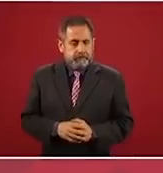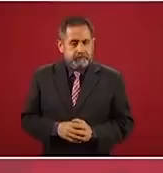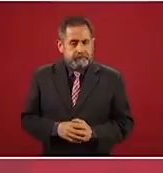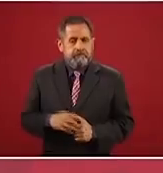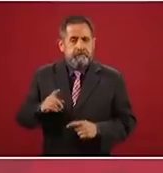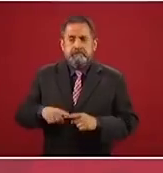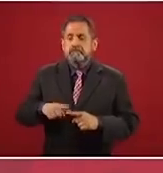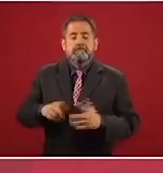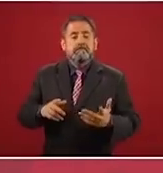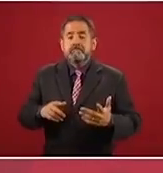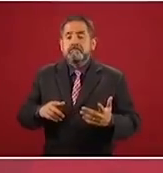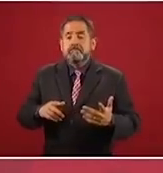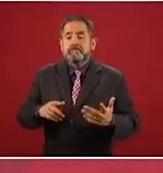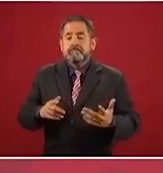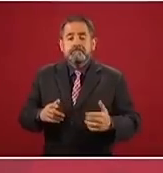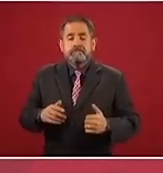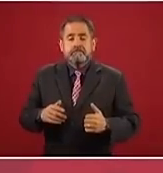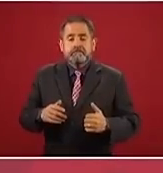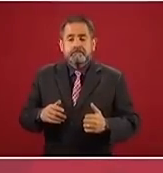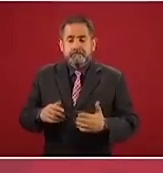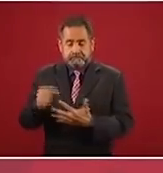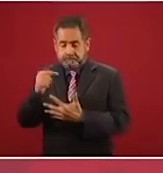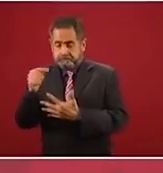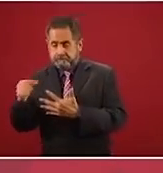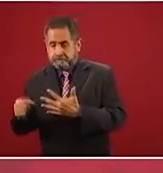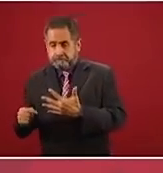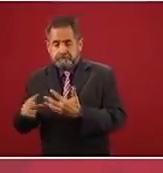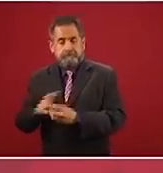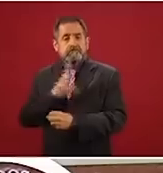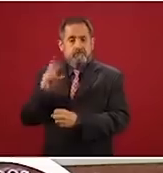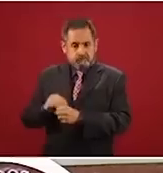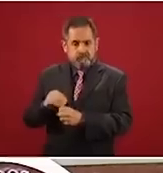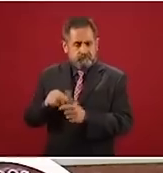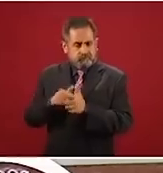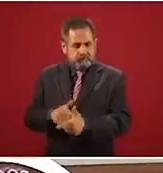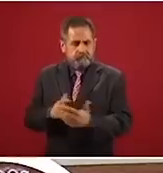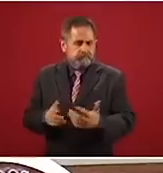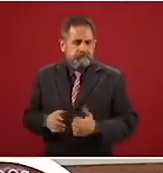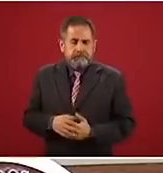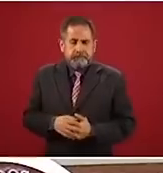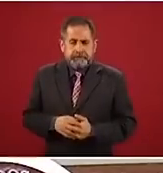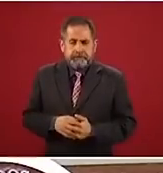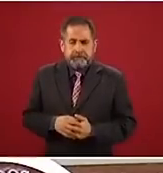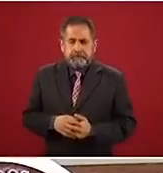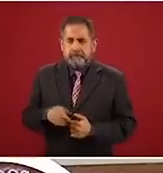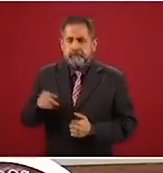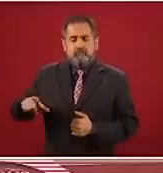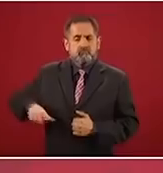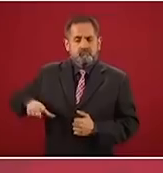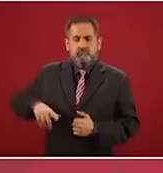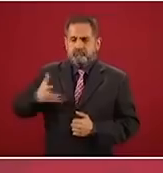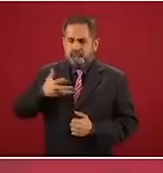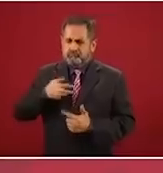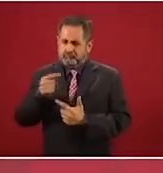todos los elementos, con todos los medios que tiene el Estado